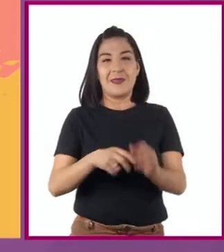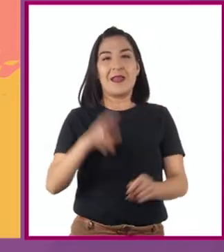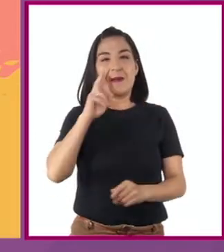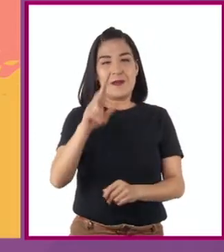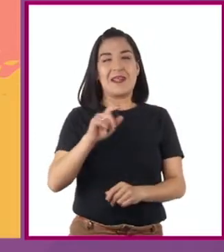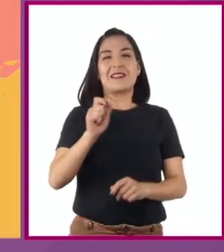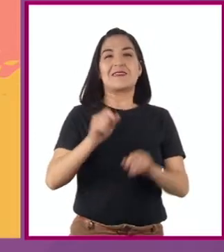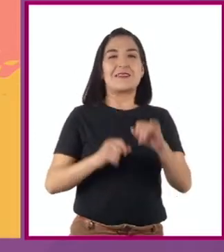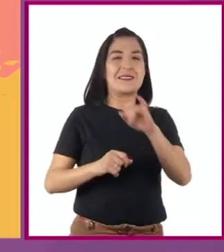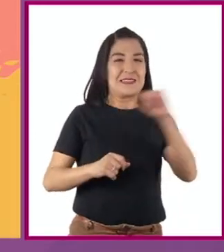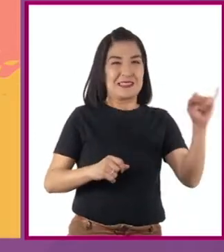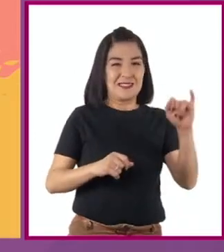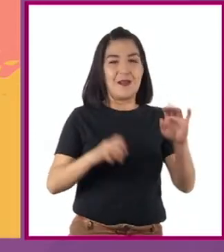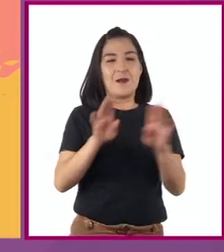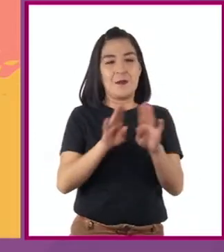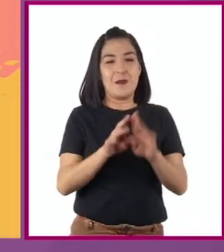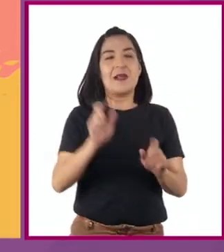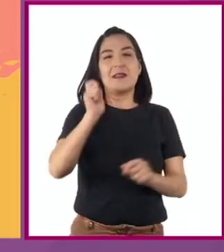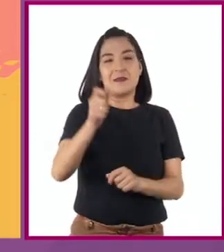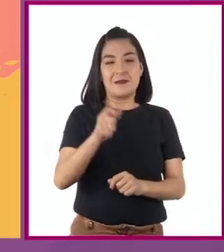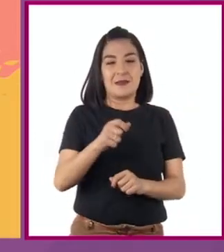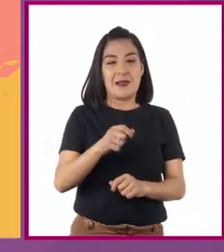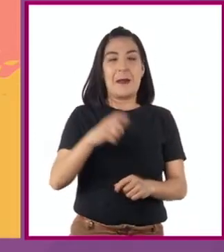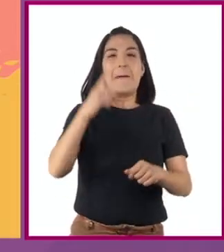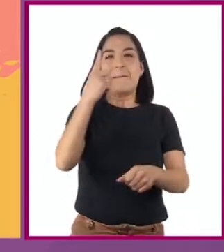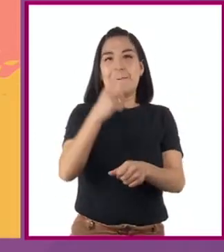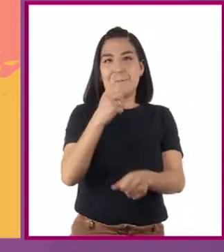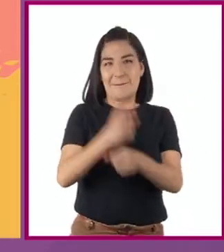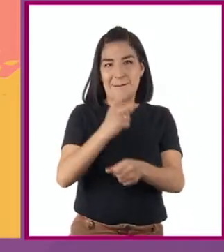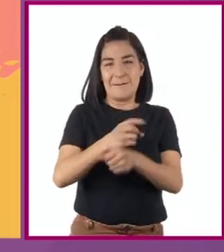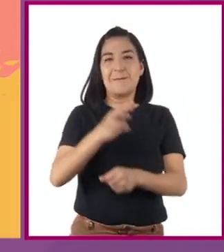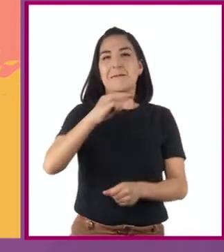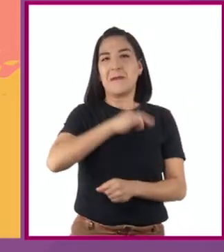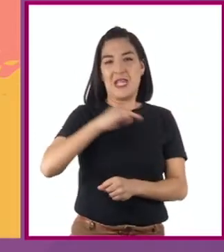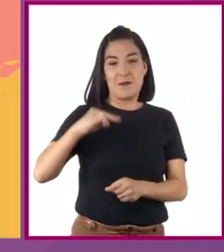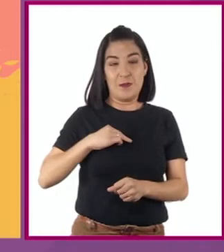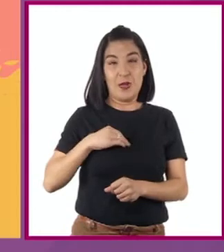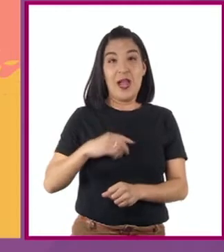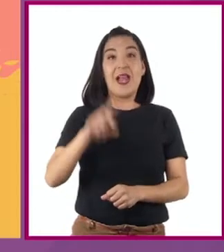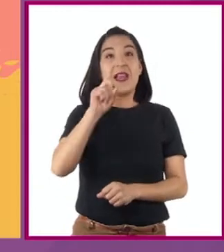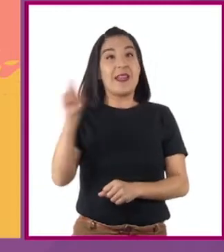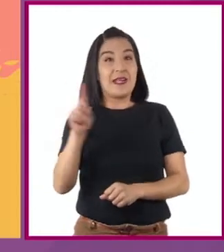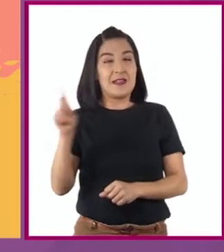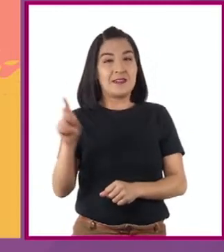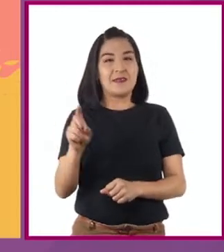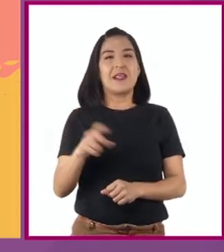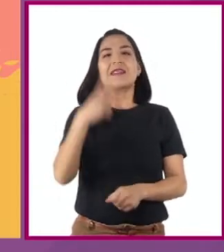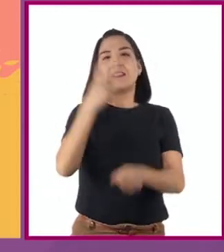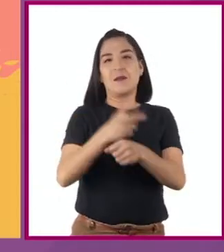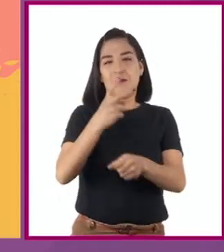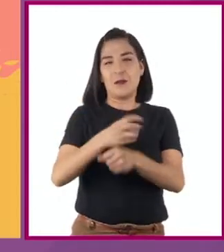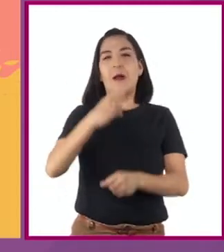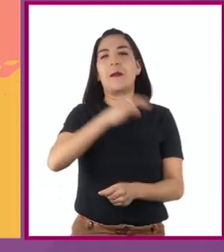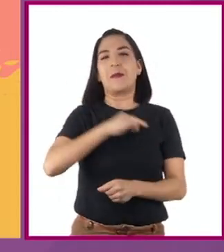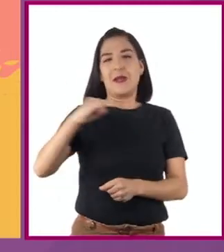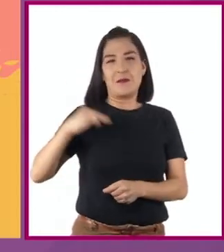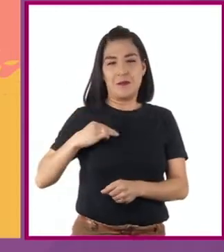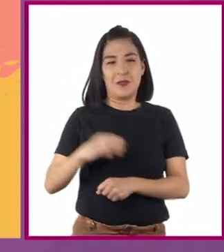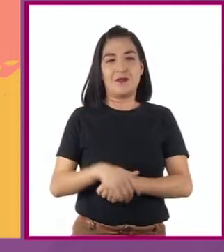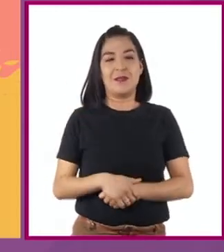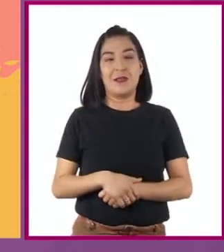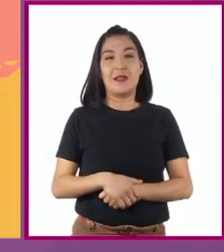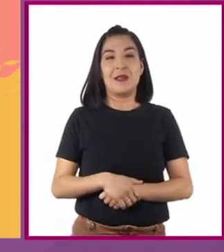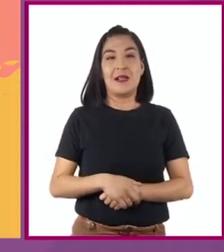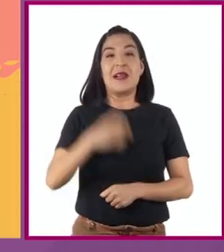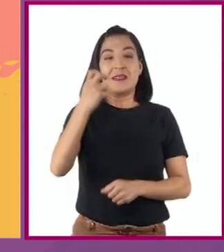de la igualdad se le llama primer miembro y a la que está a la derecha, segundo miembro. En la